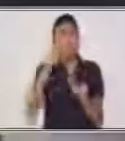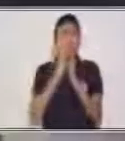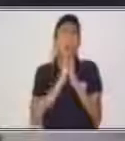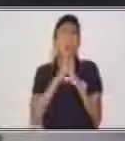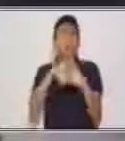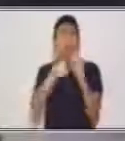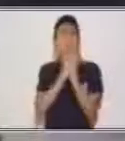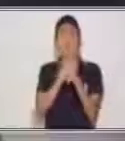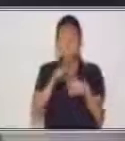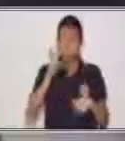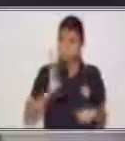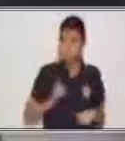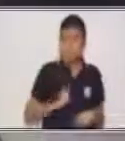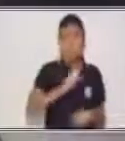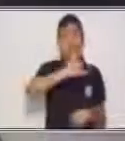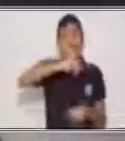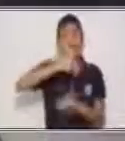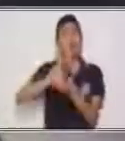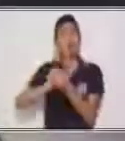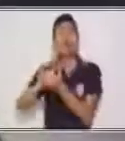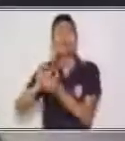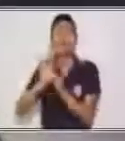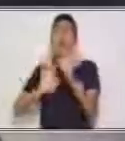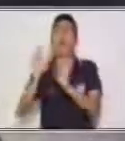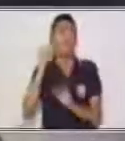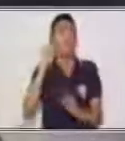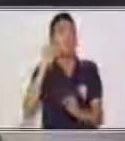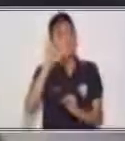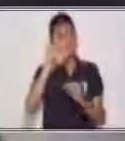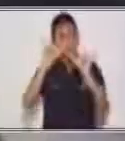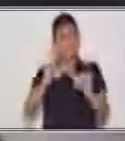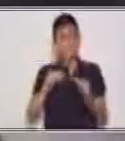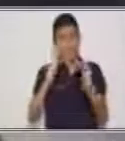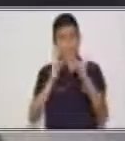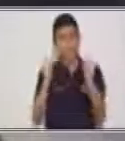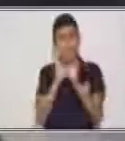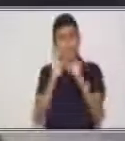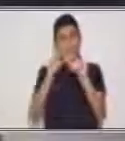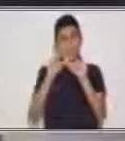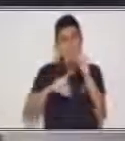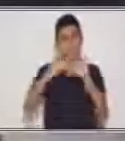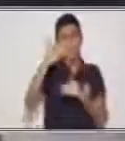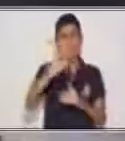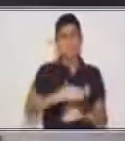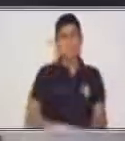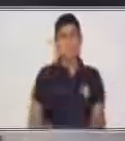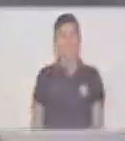las manos constantemente con agua y jabón o gel. Quédate en casa, juntos saldremos adelante.